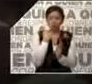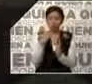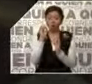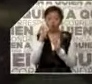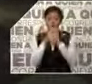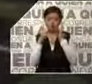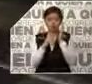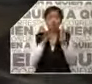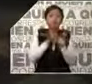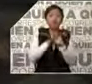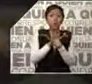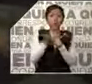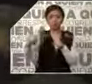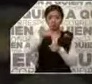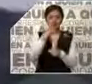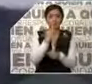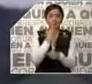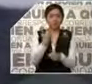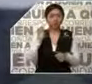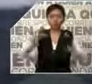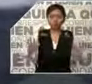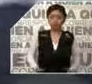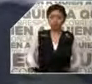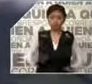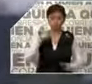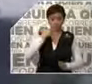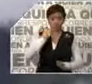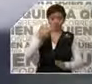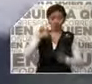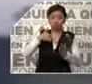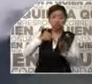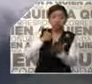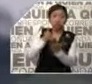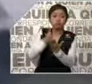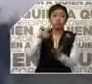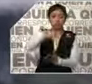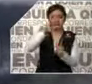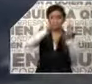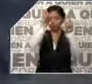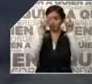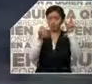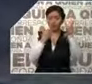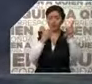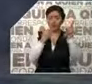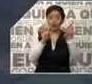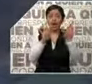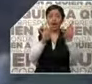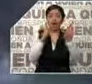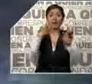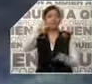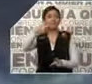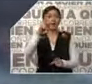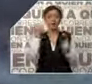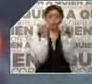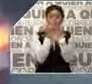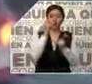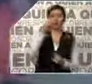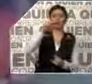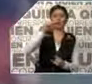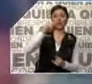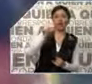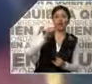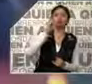el sentido común y bienestar social conduzca por el buen camino el futuro de este país. ¡Ah! Y deje que Susana Ortega le